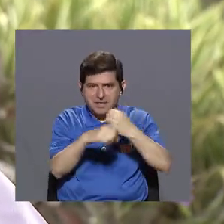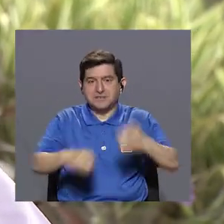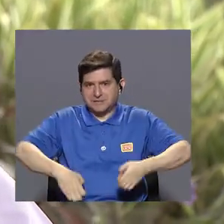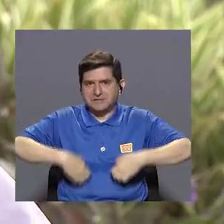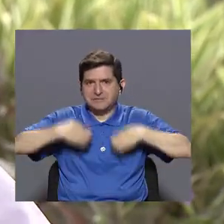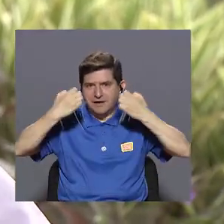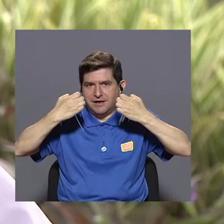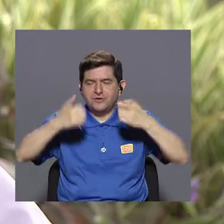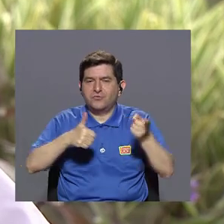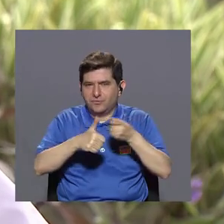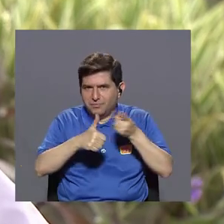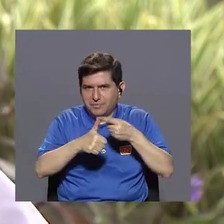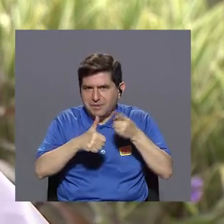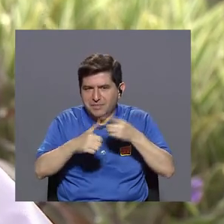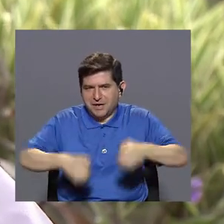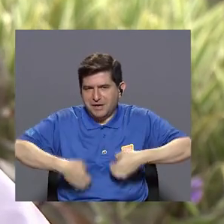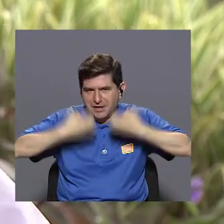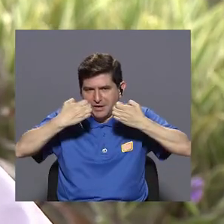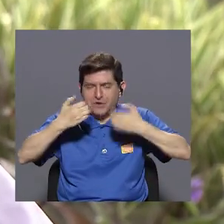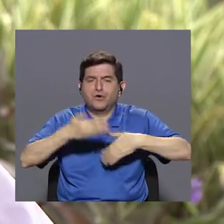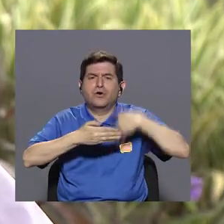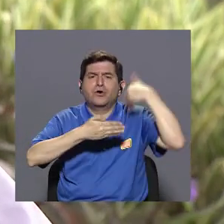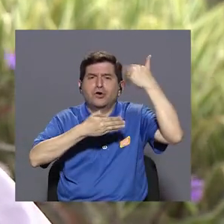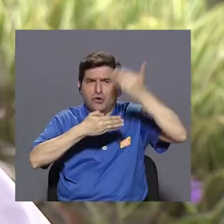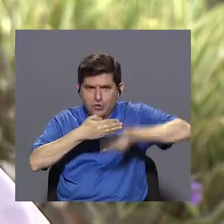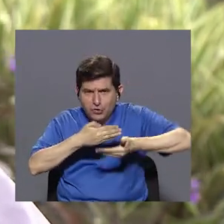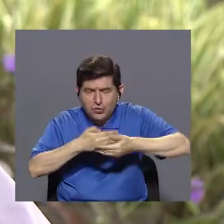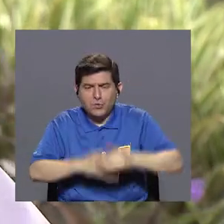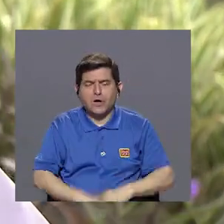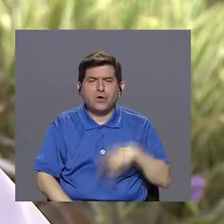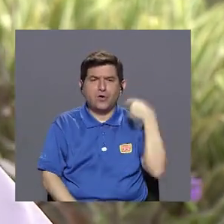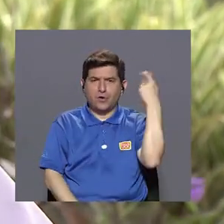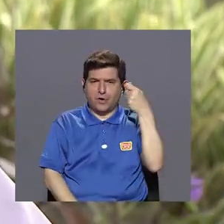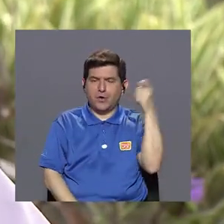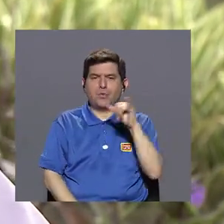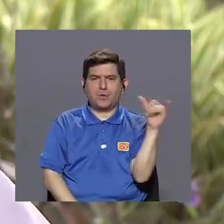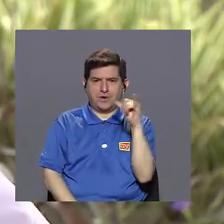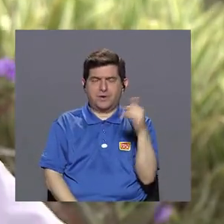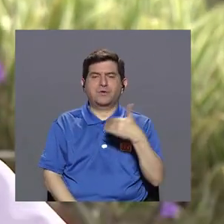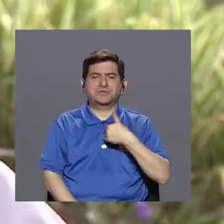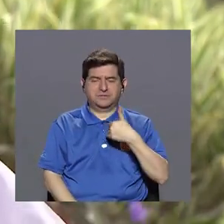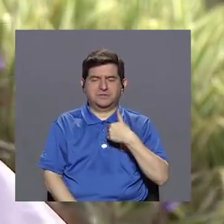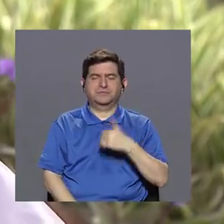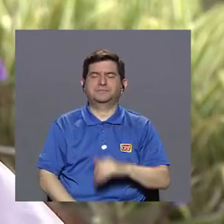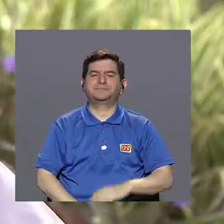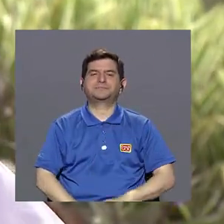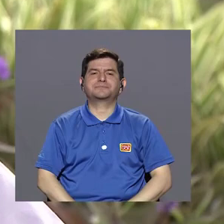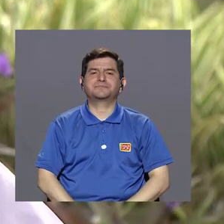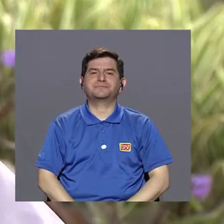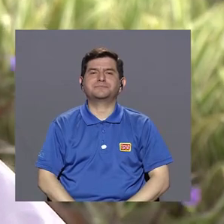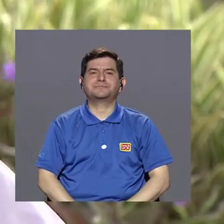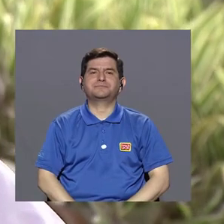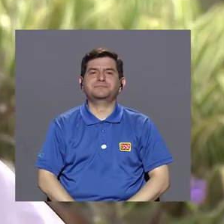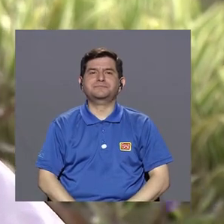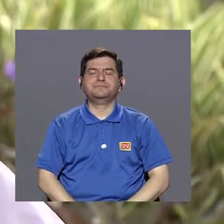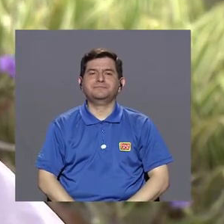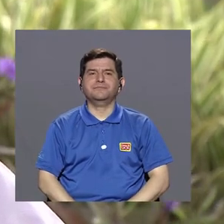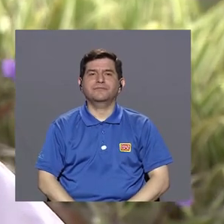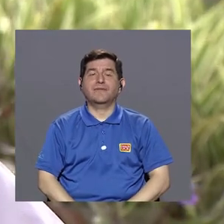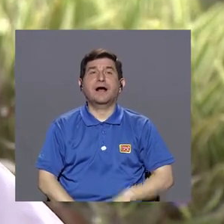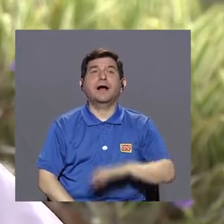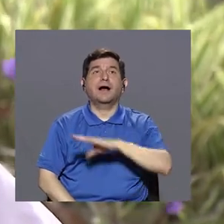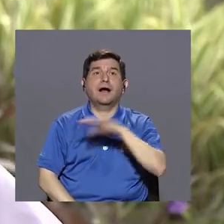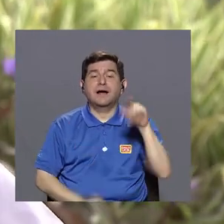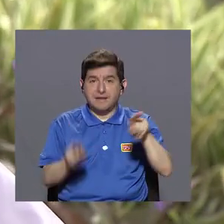años, es el primero. Y después están en Guanacaste también, que hay un espacio también.